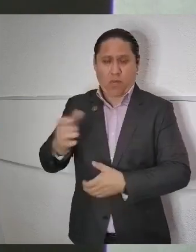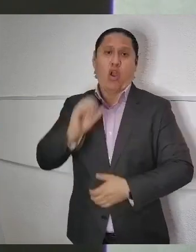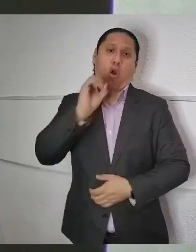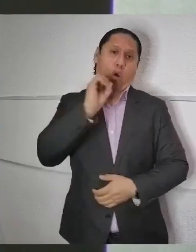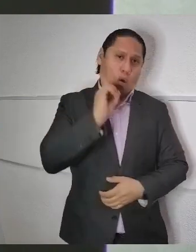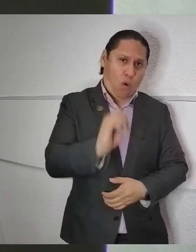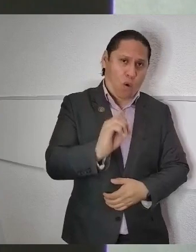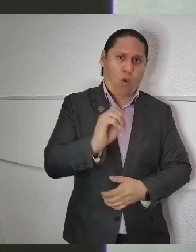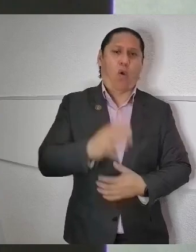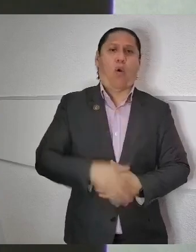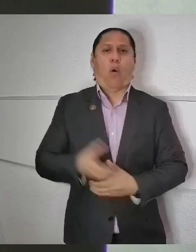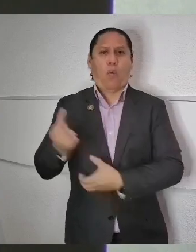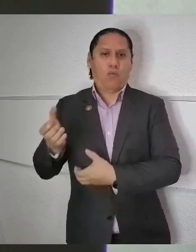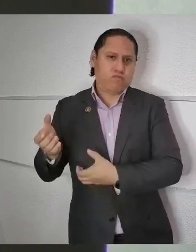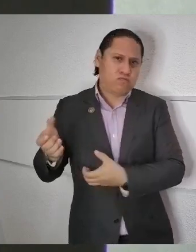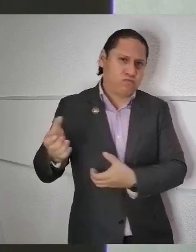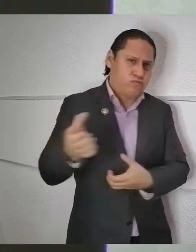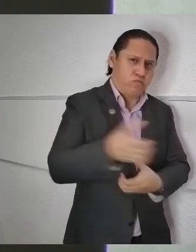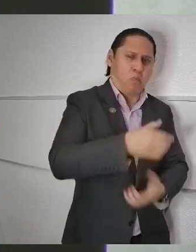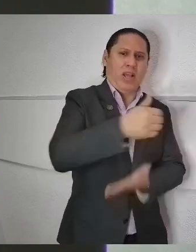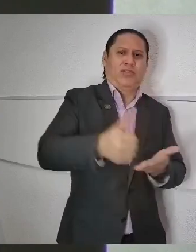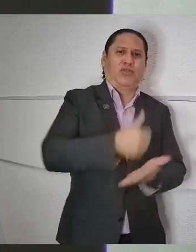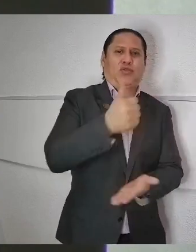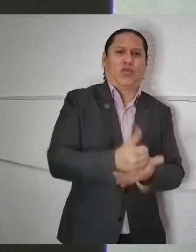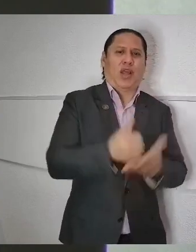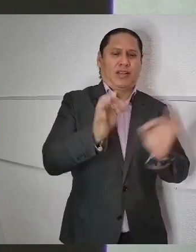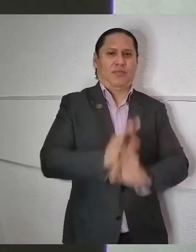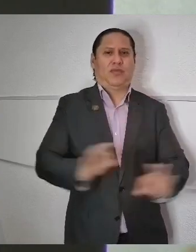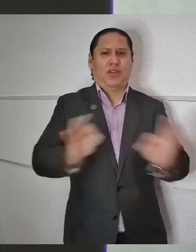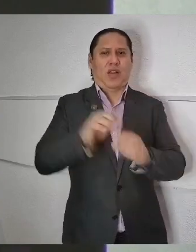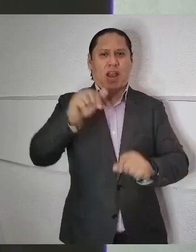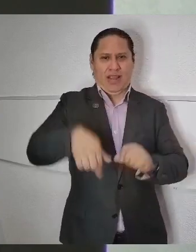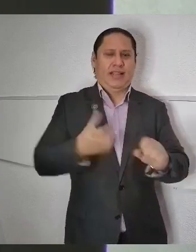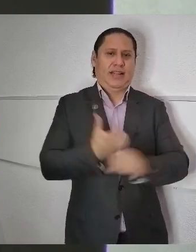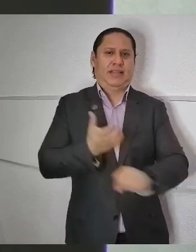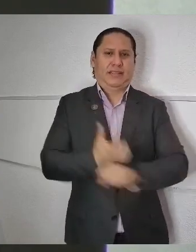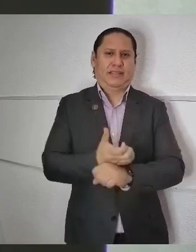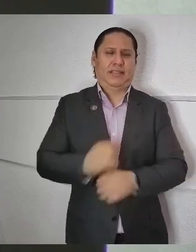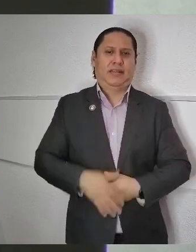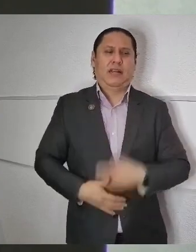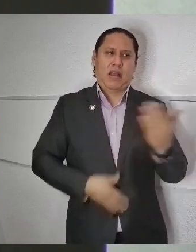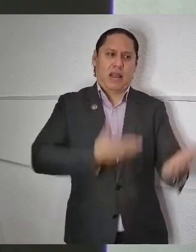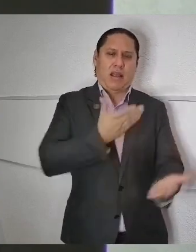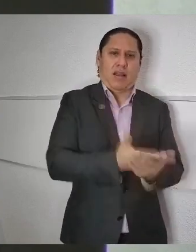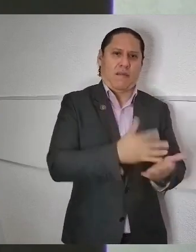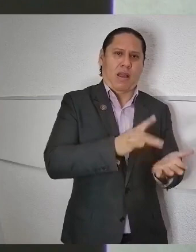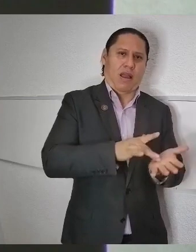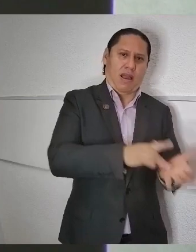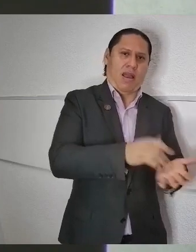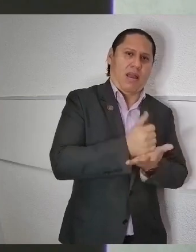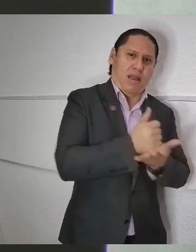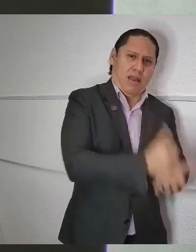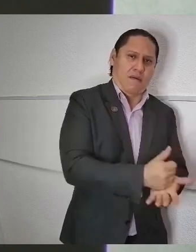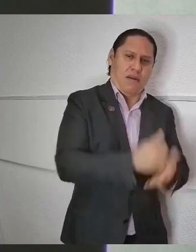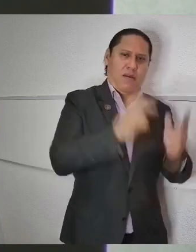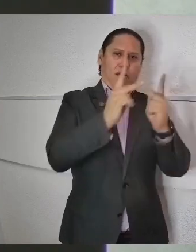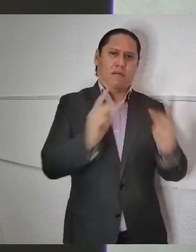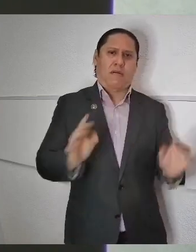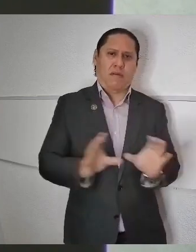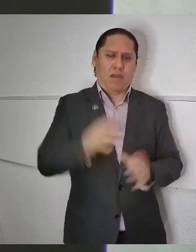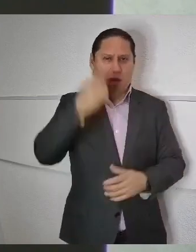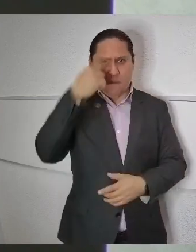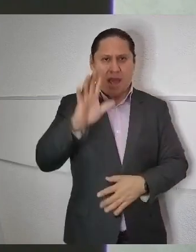los patronatos de bomberos de las ciudades más importantes de nuestro estado le piden ayuda a la Secretaría de Protección Civil